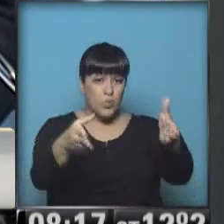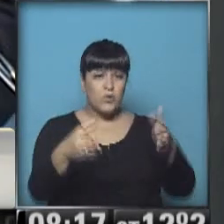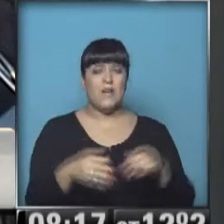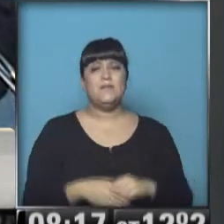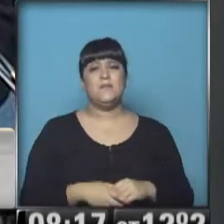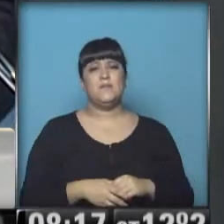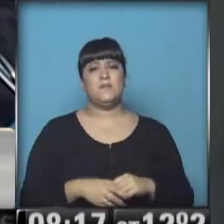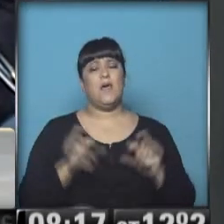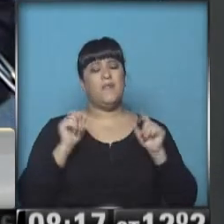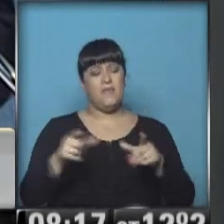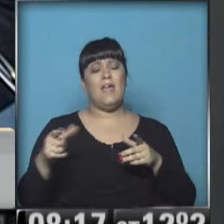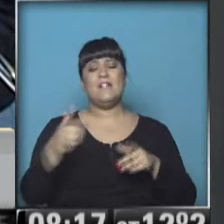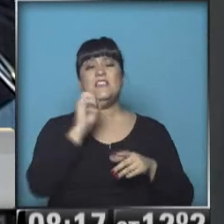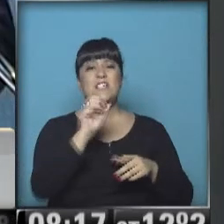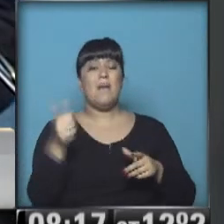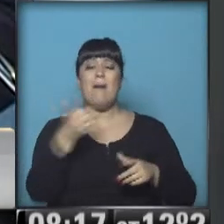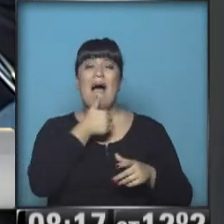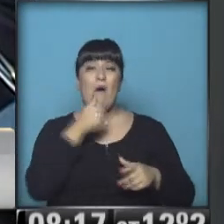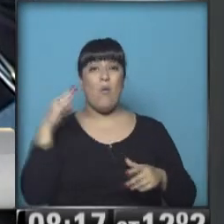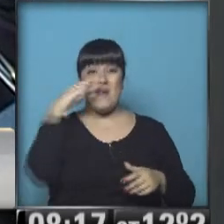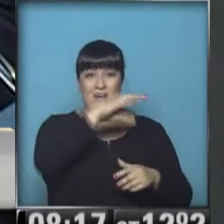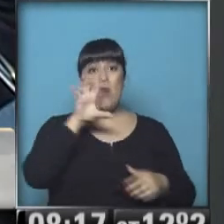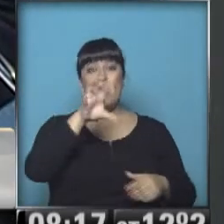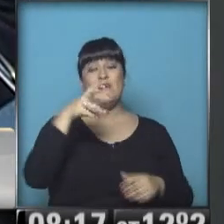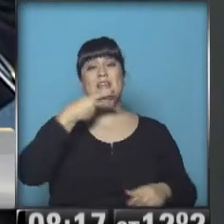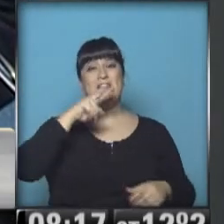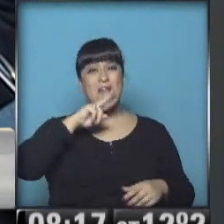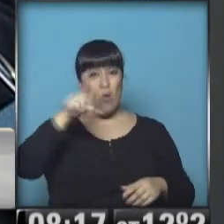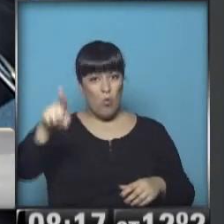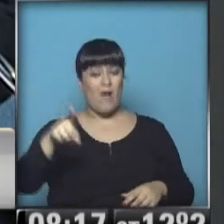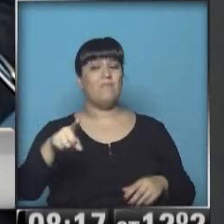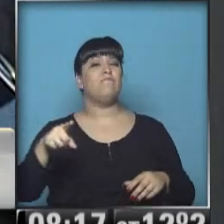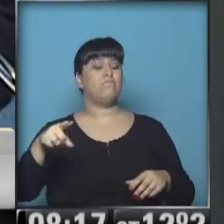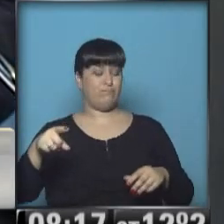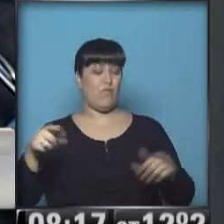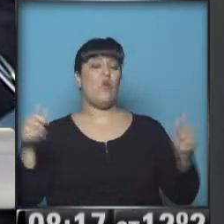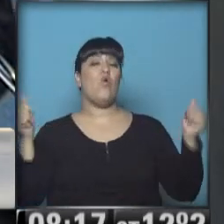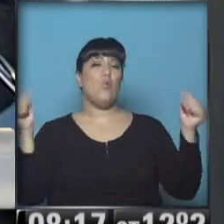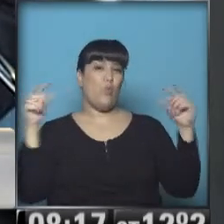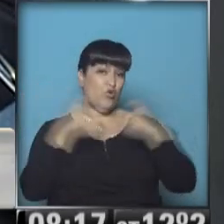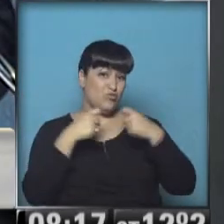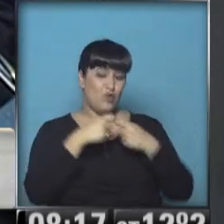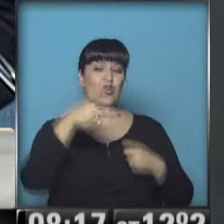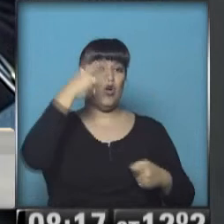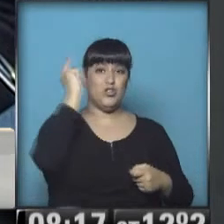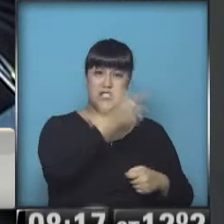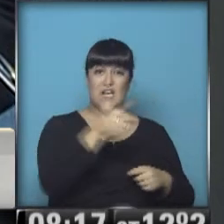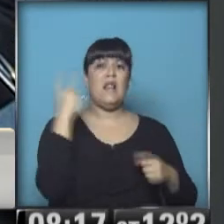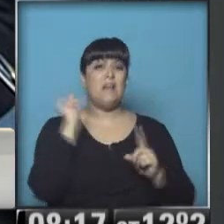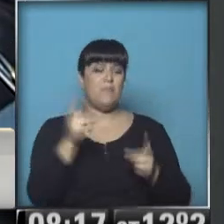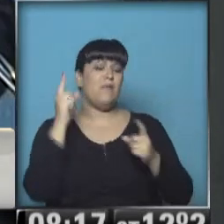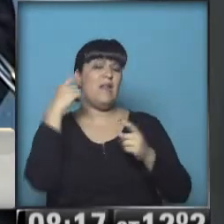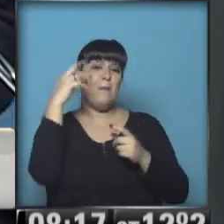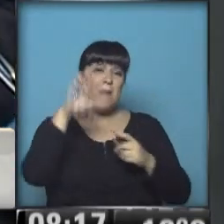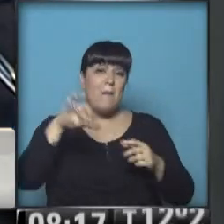de agua negra en la provincia de san juan con la república hermana de chile y seguirán otros emprendimientos como el corredor